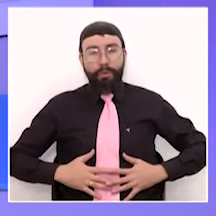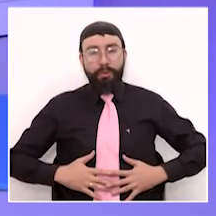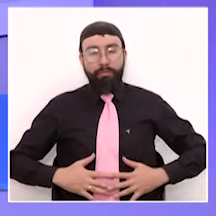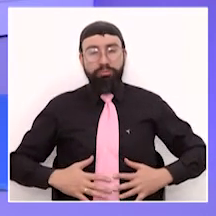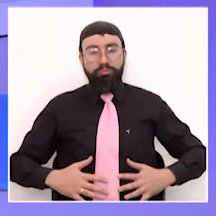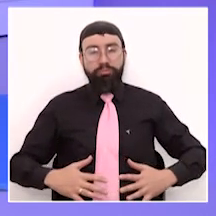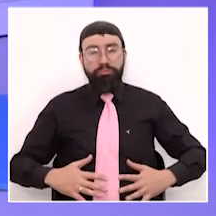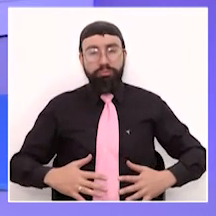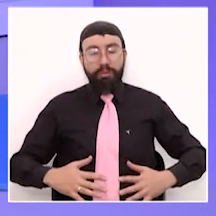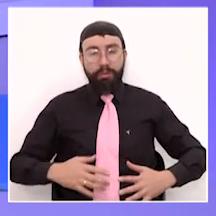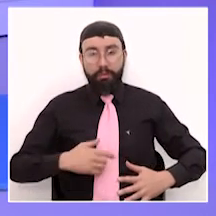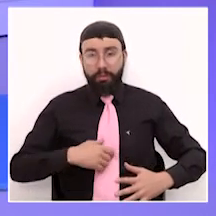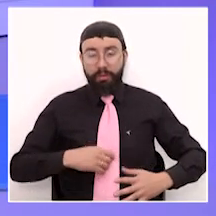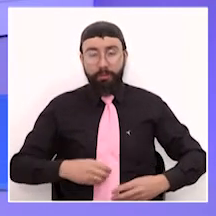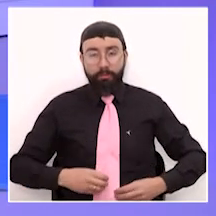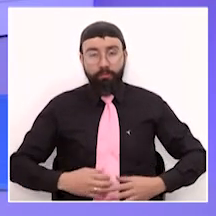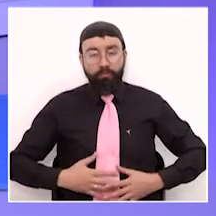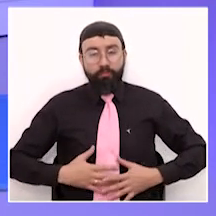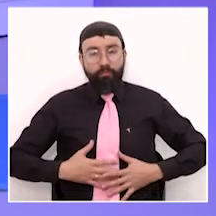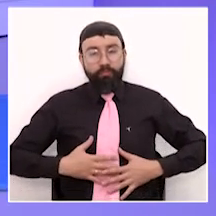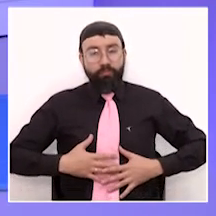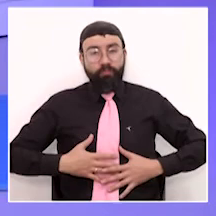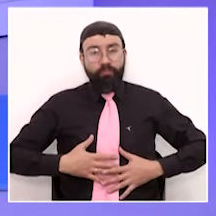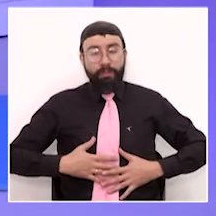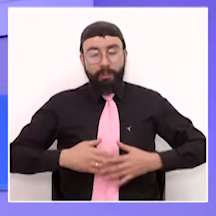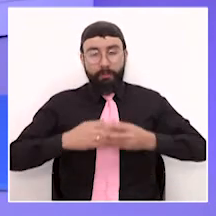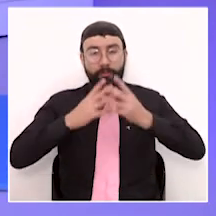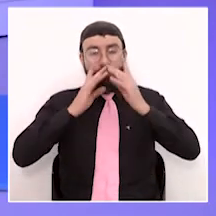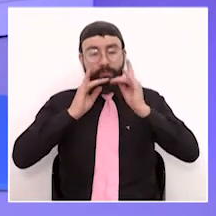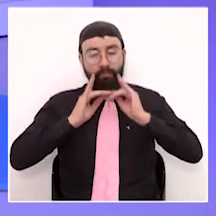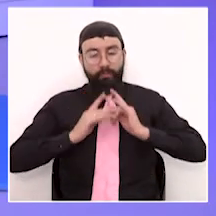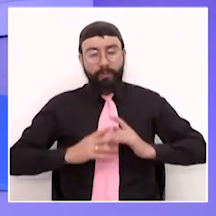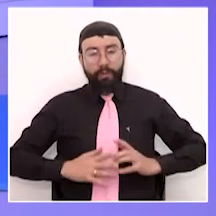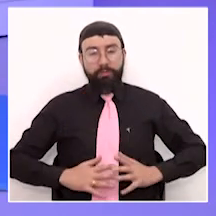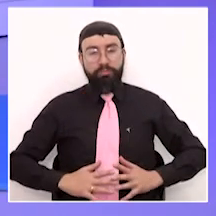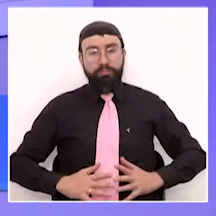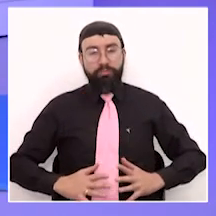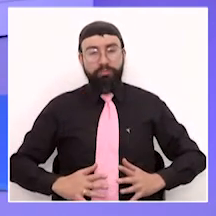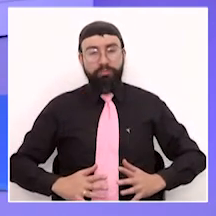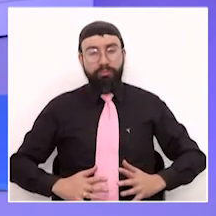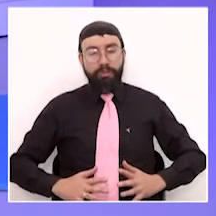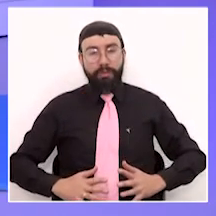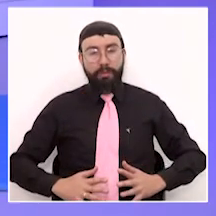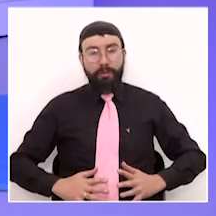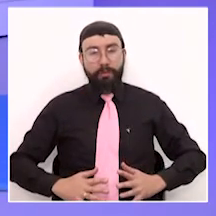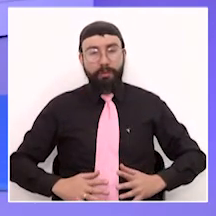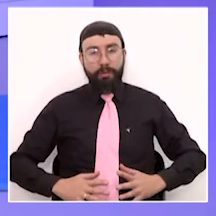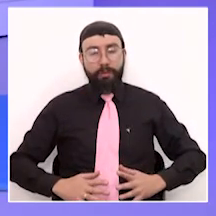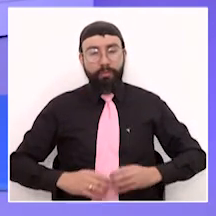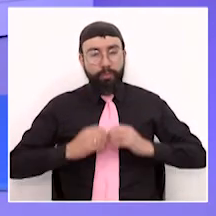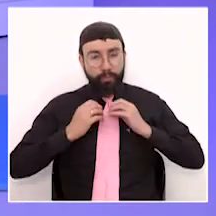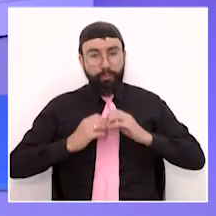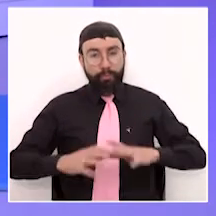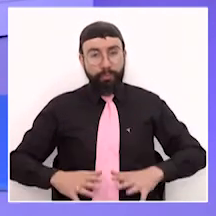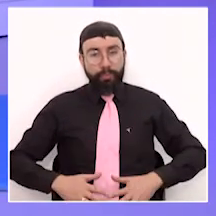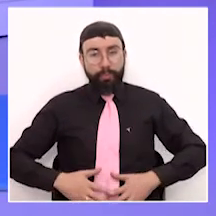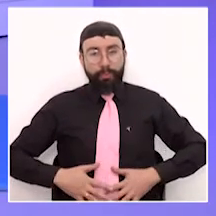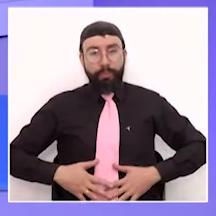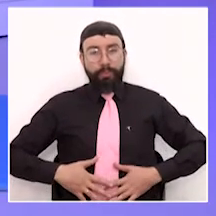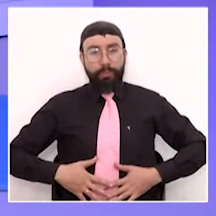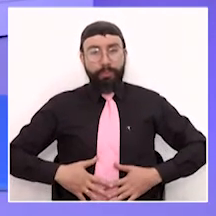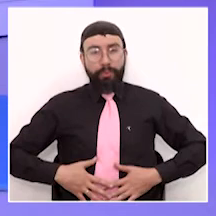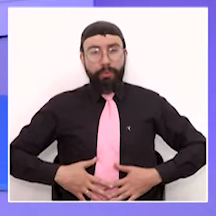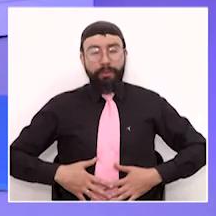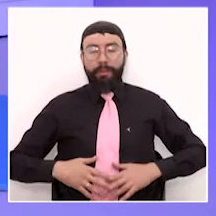Cuando inhalamos, el abdomen se expande, y cuando exhalamos, el abdomen se contrae. Miren que